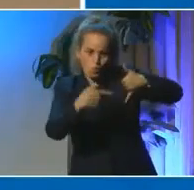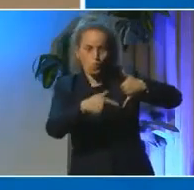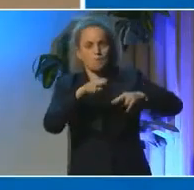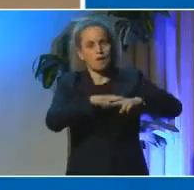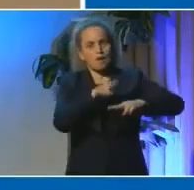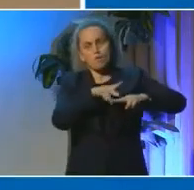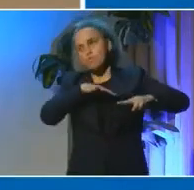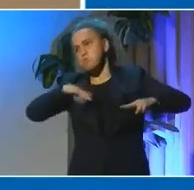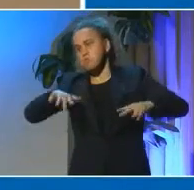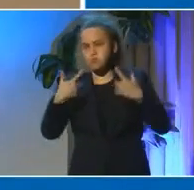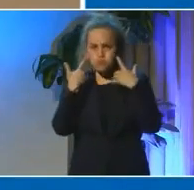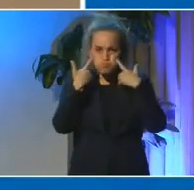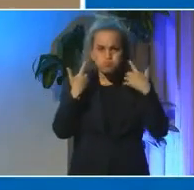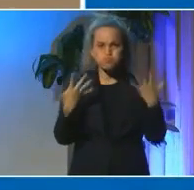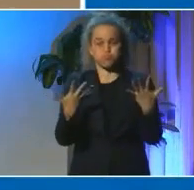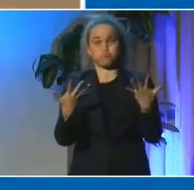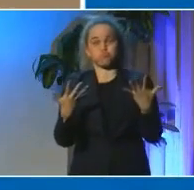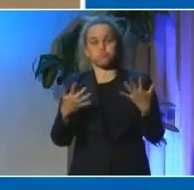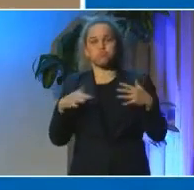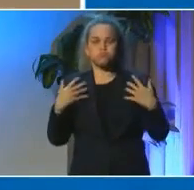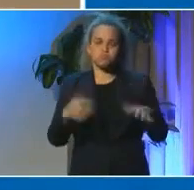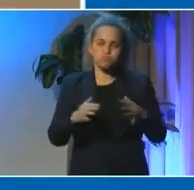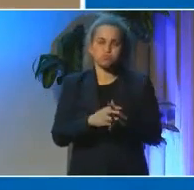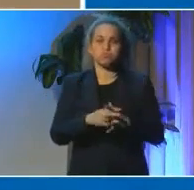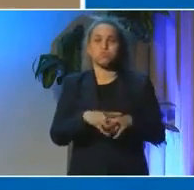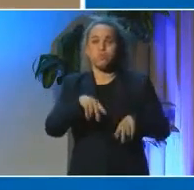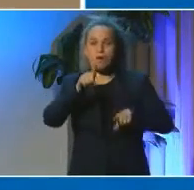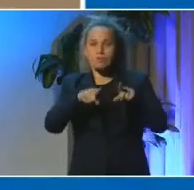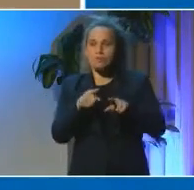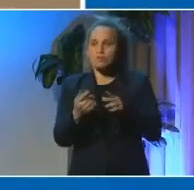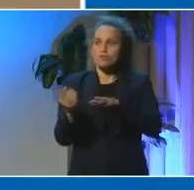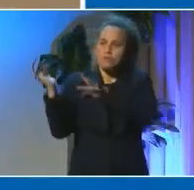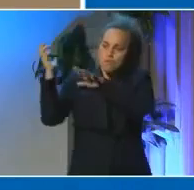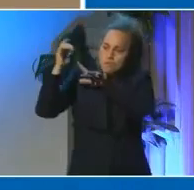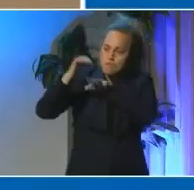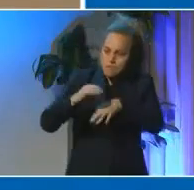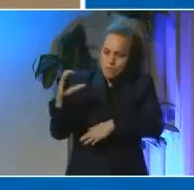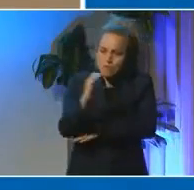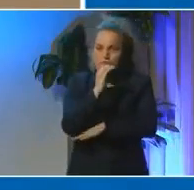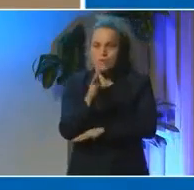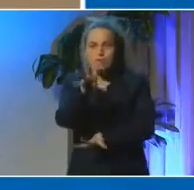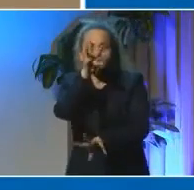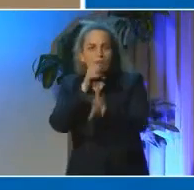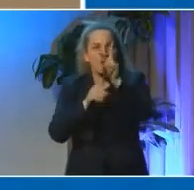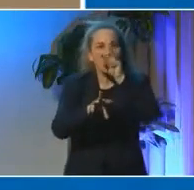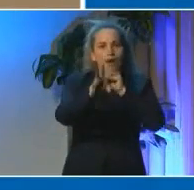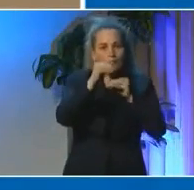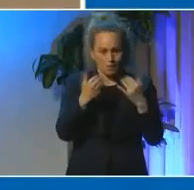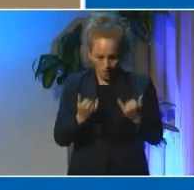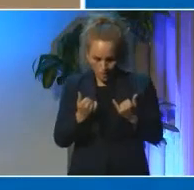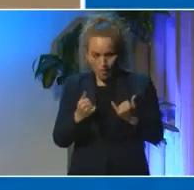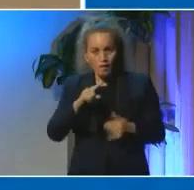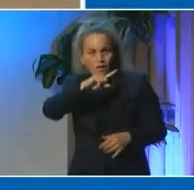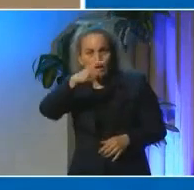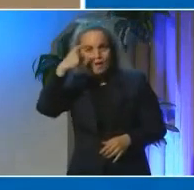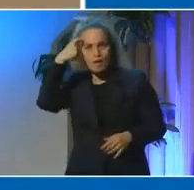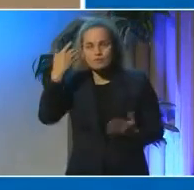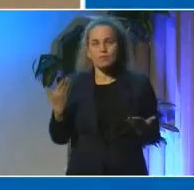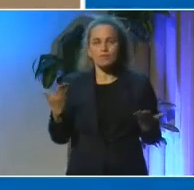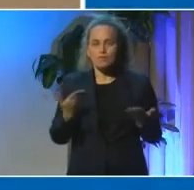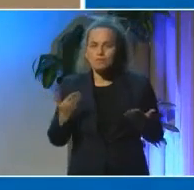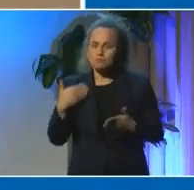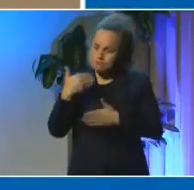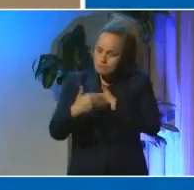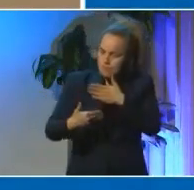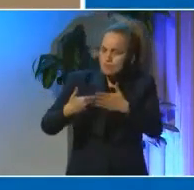e y la Tenemos muchos vienen acá a aprender el gran reto ahorita es como nosotros empezamos a a a